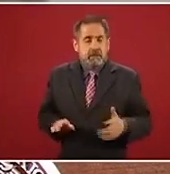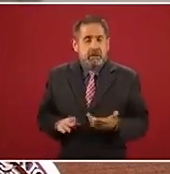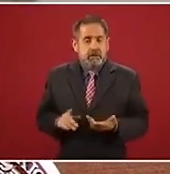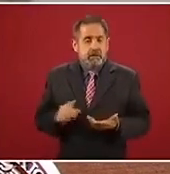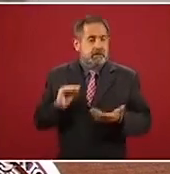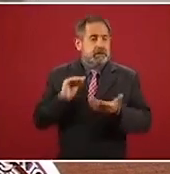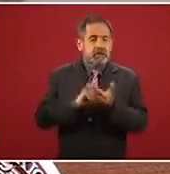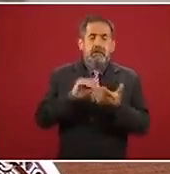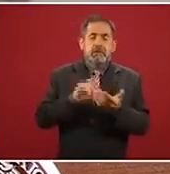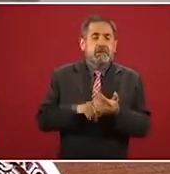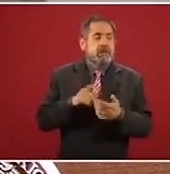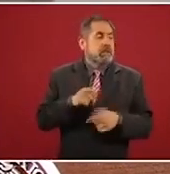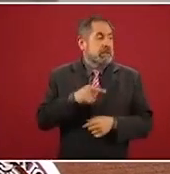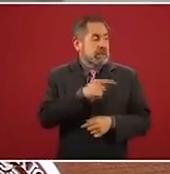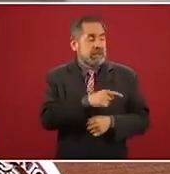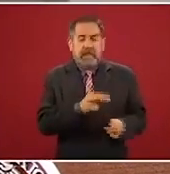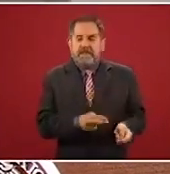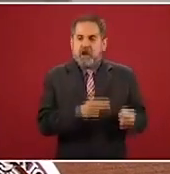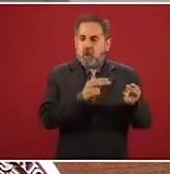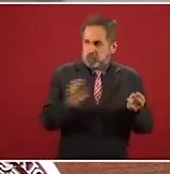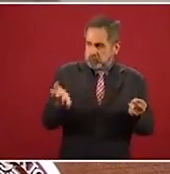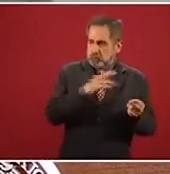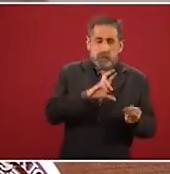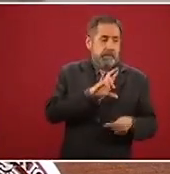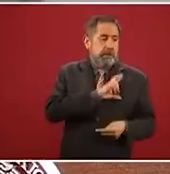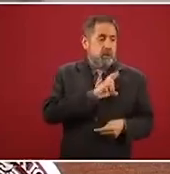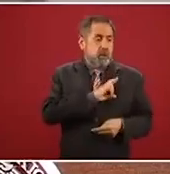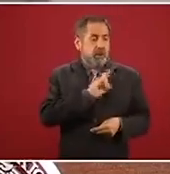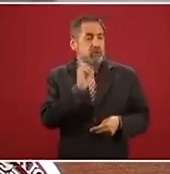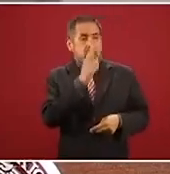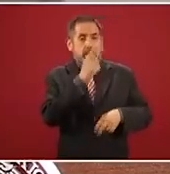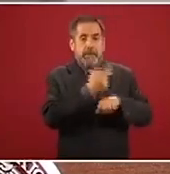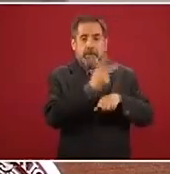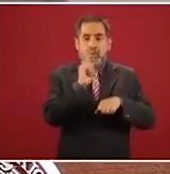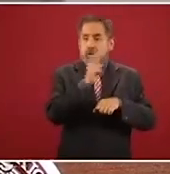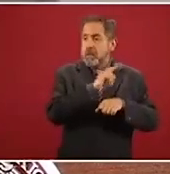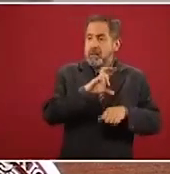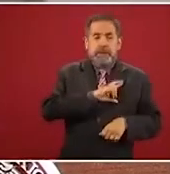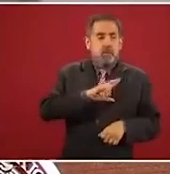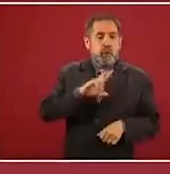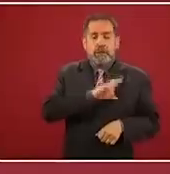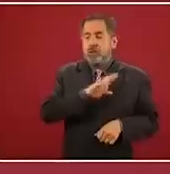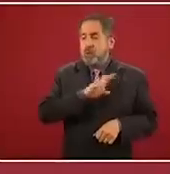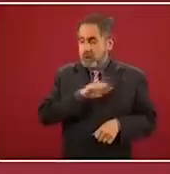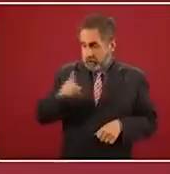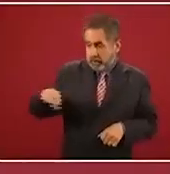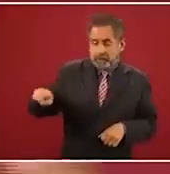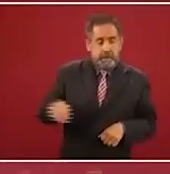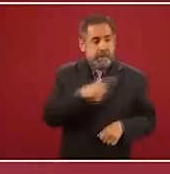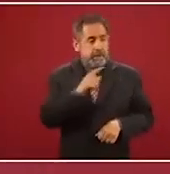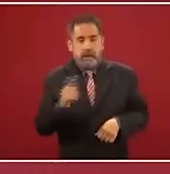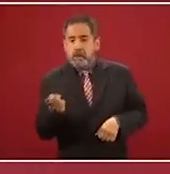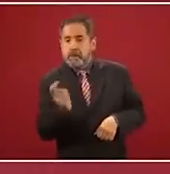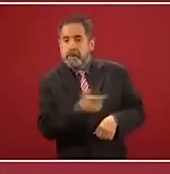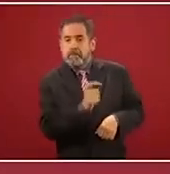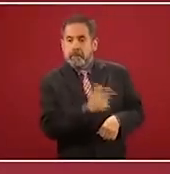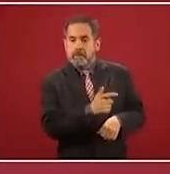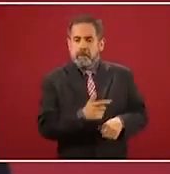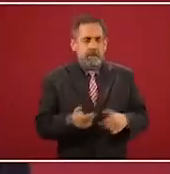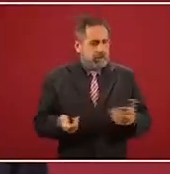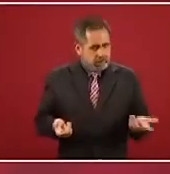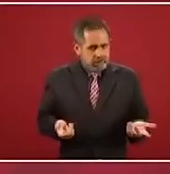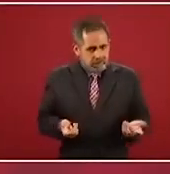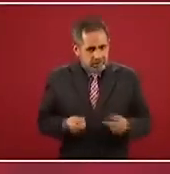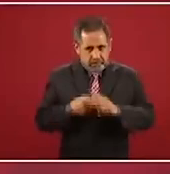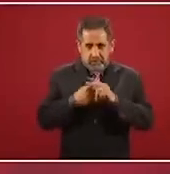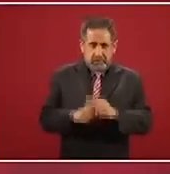pusieron al mercado la educación media superior y la educación superior. ¿Y qué sucedió? Bueno, al